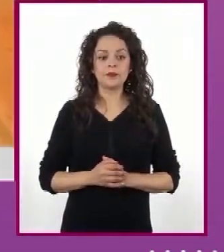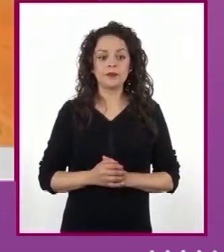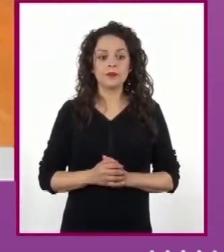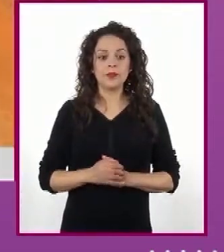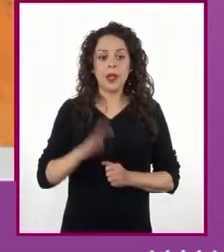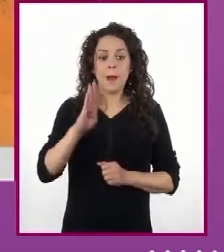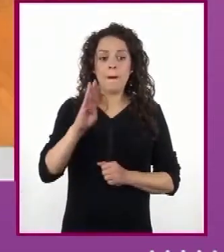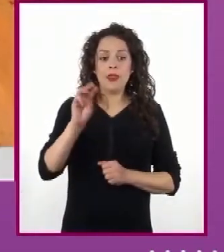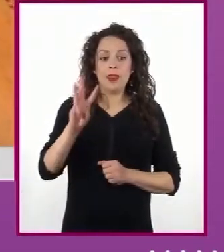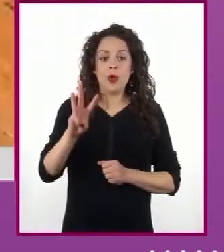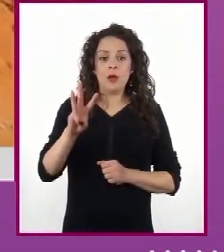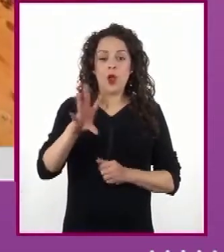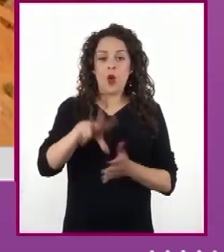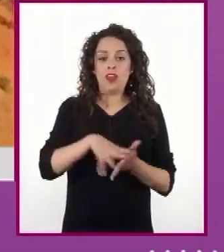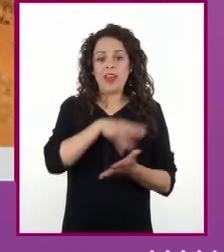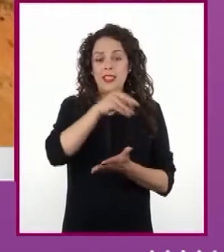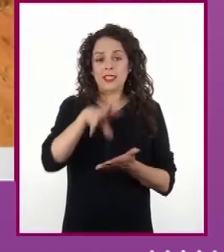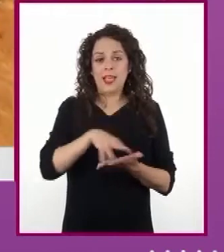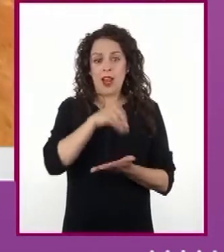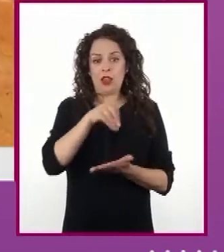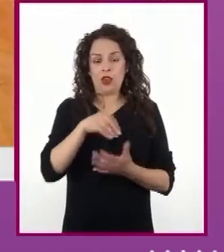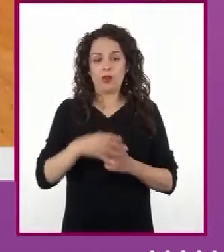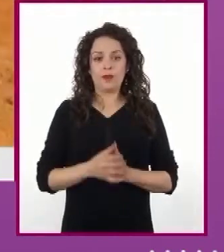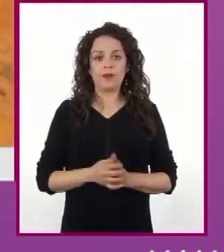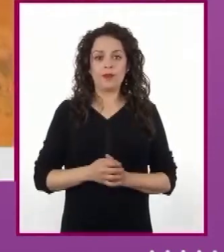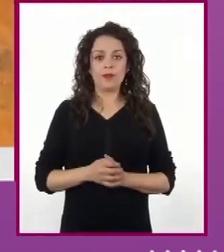y BW.